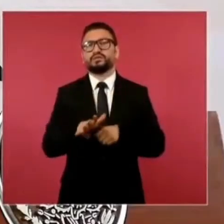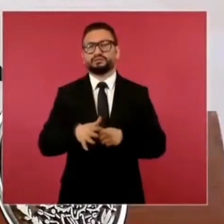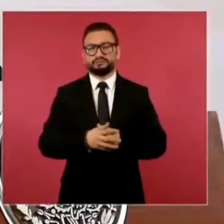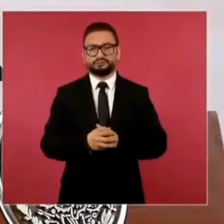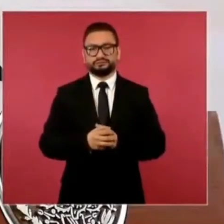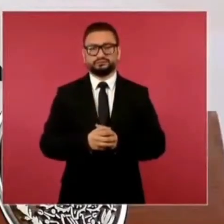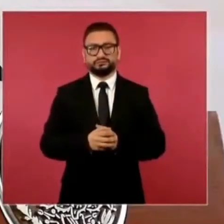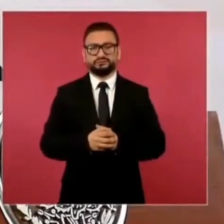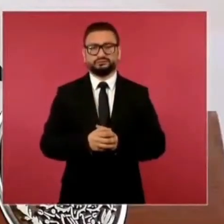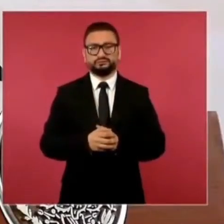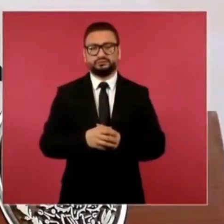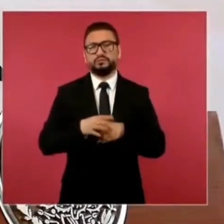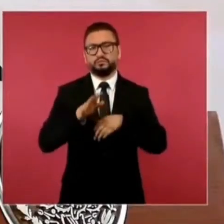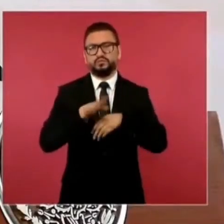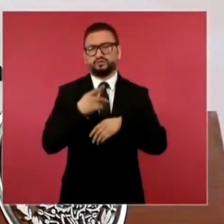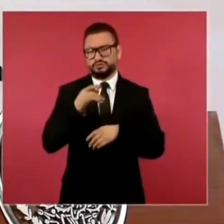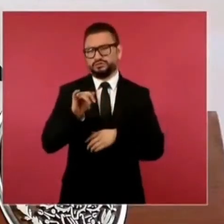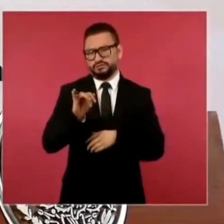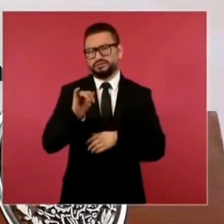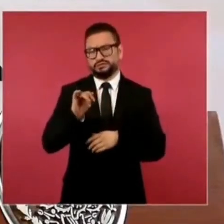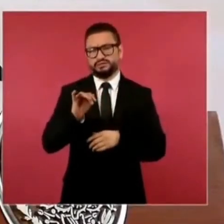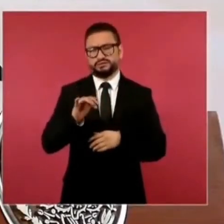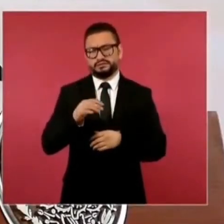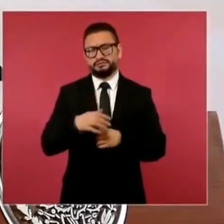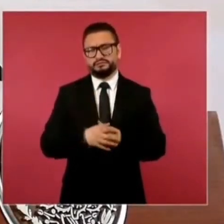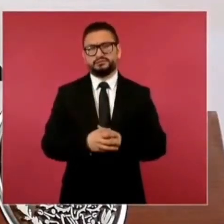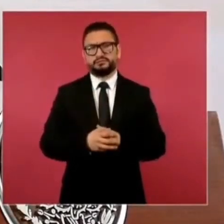Porque Sí, pero ya